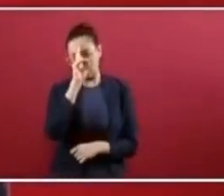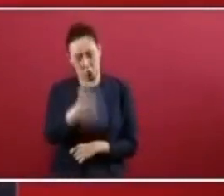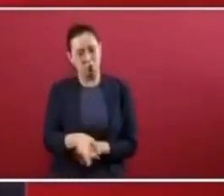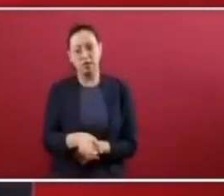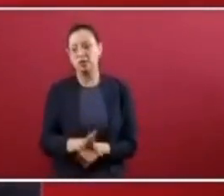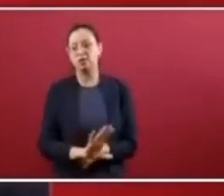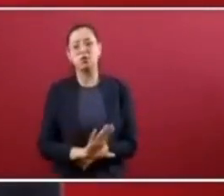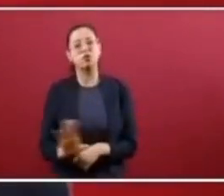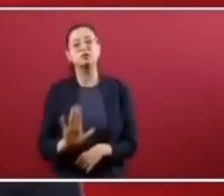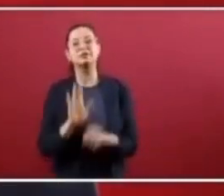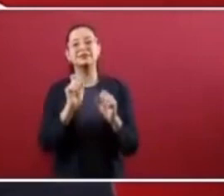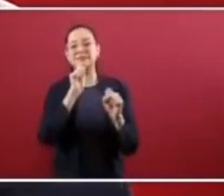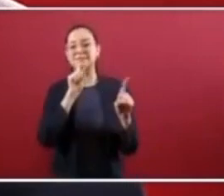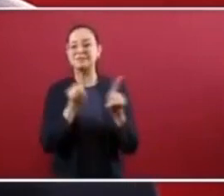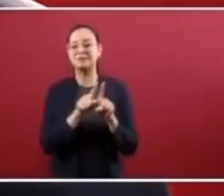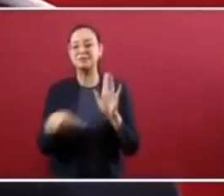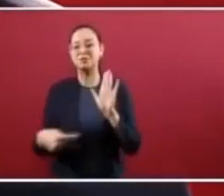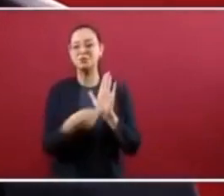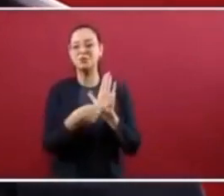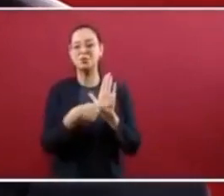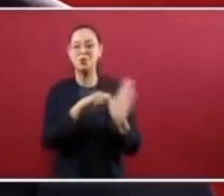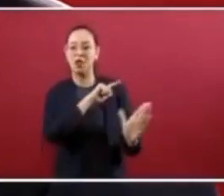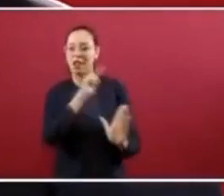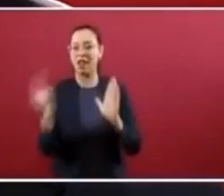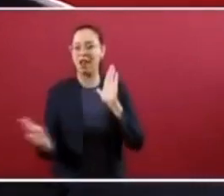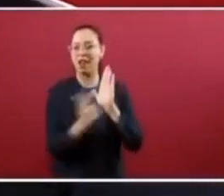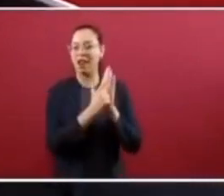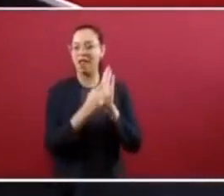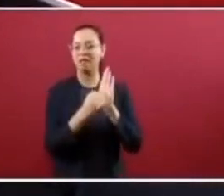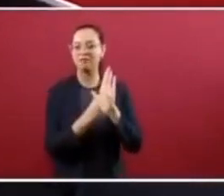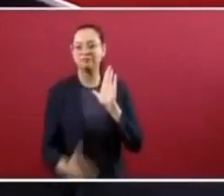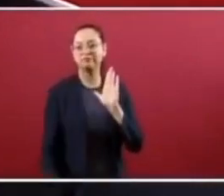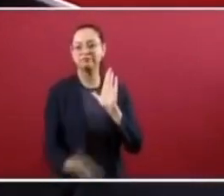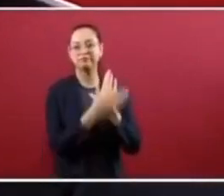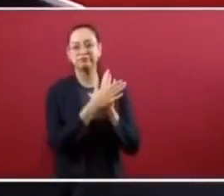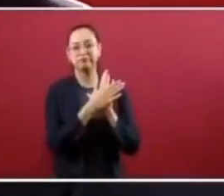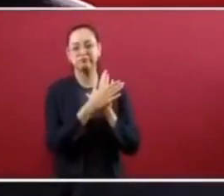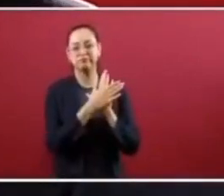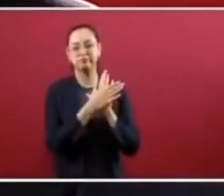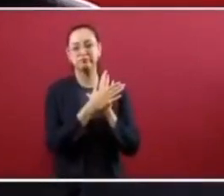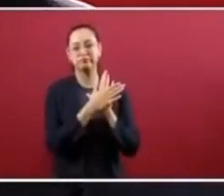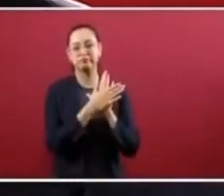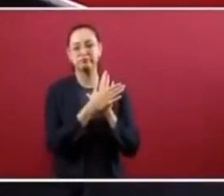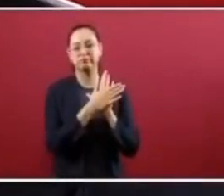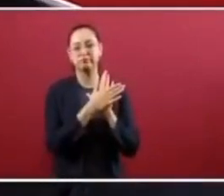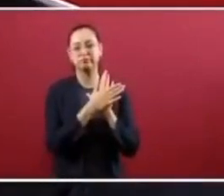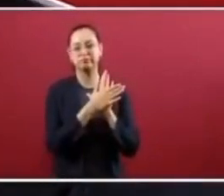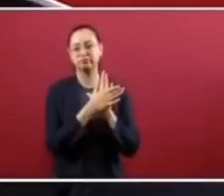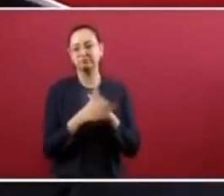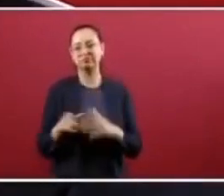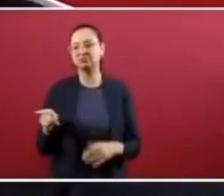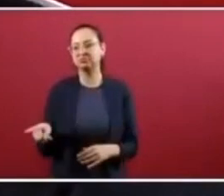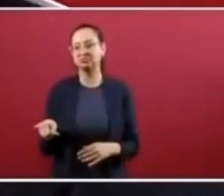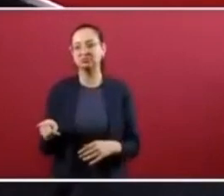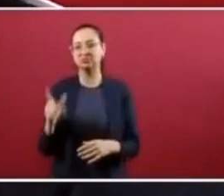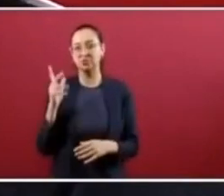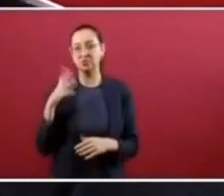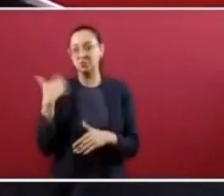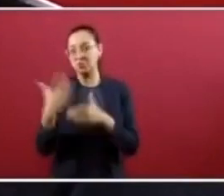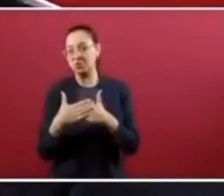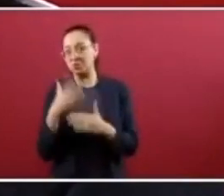también en la ley de austeridad. No van a poder hacerlo en el